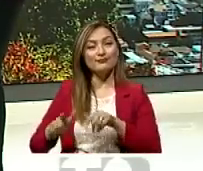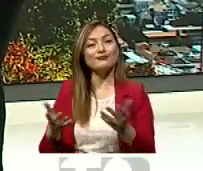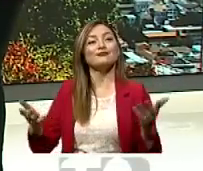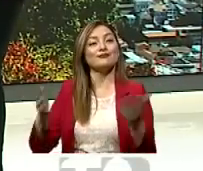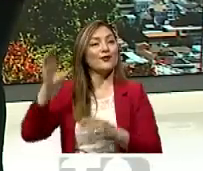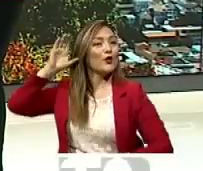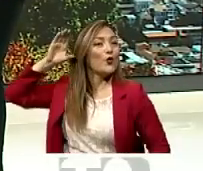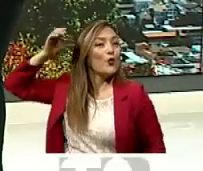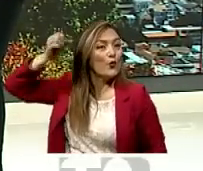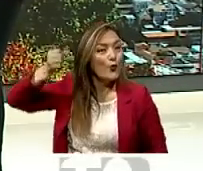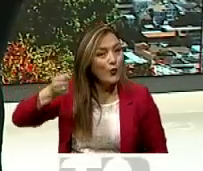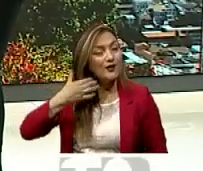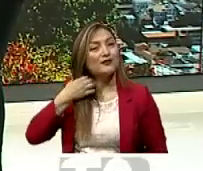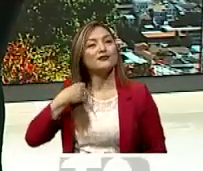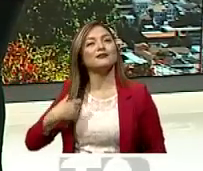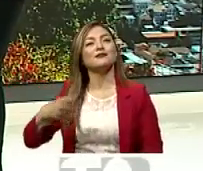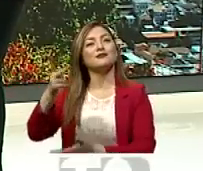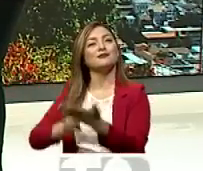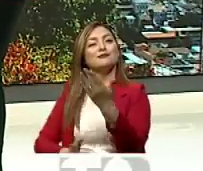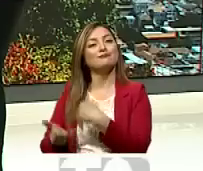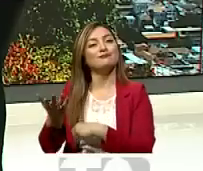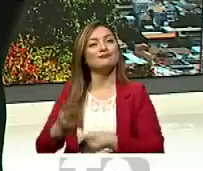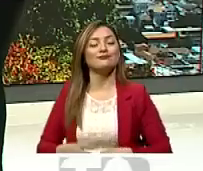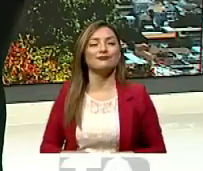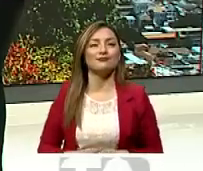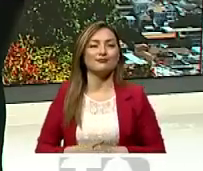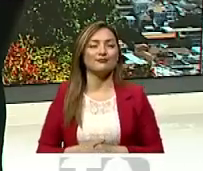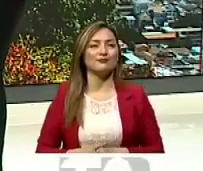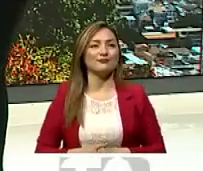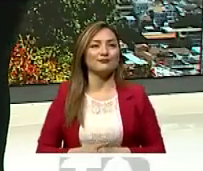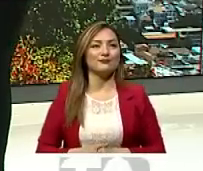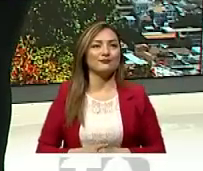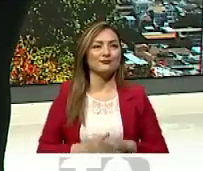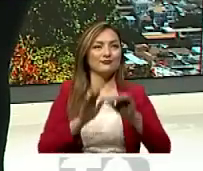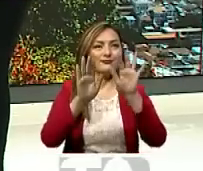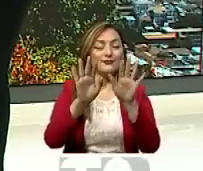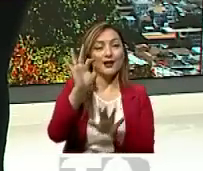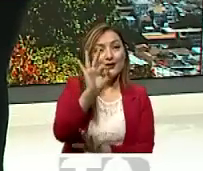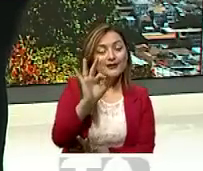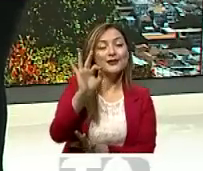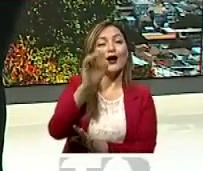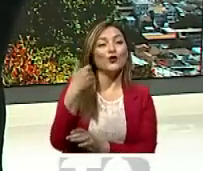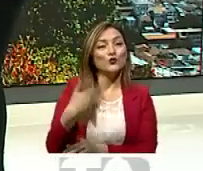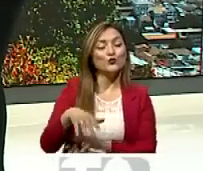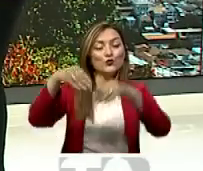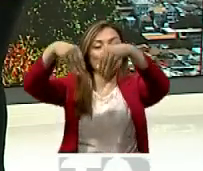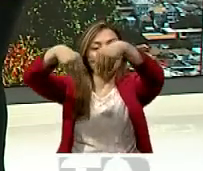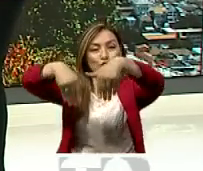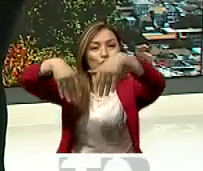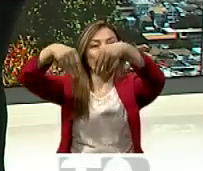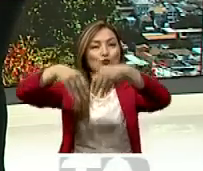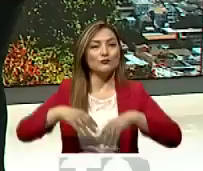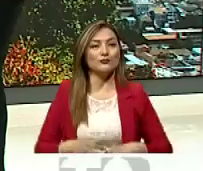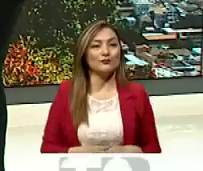a Cuenca, la Atenas del Ecuador. ¿Qué pasa en esta hermosa ciudad del país? A esta hora hay 10 grados centígrados, también hay presencia de lluvia. Y